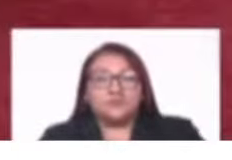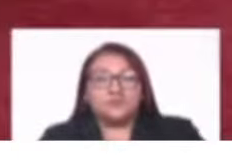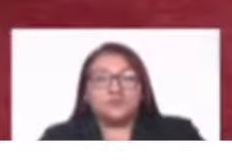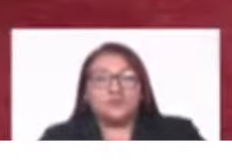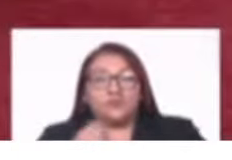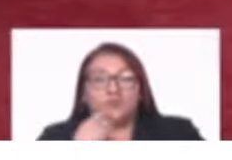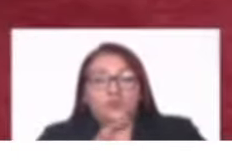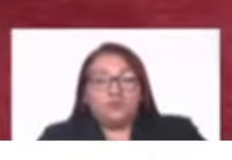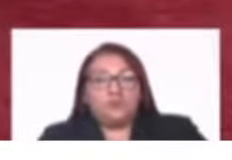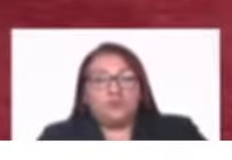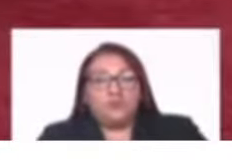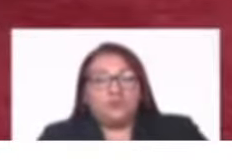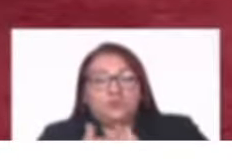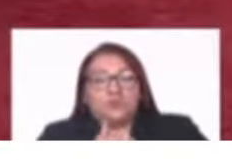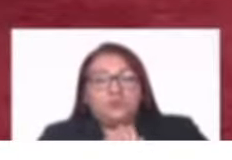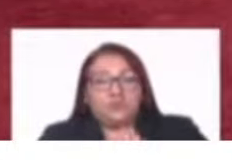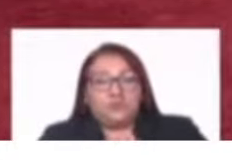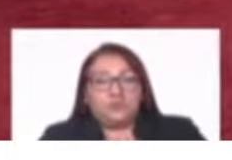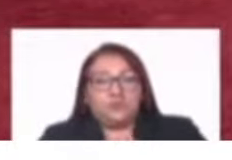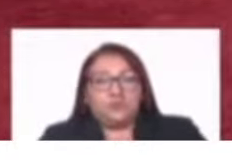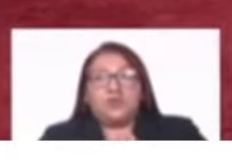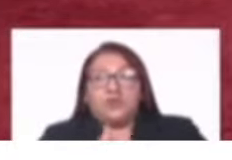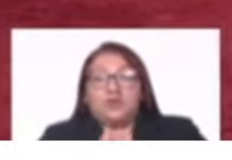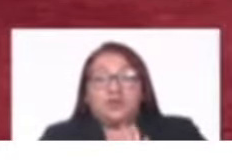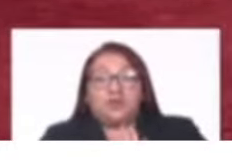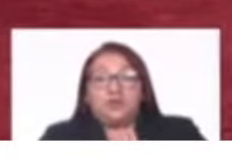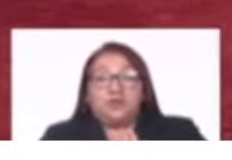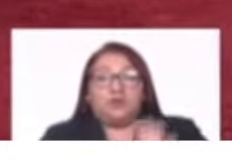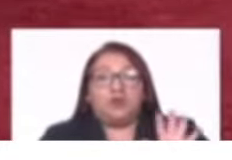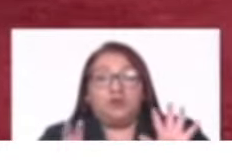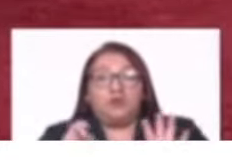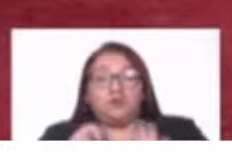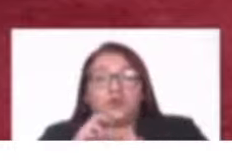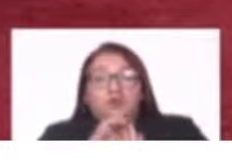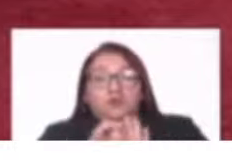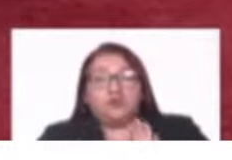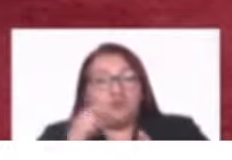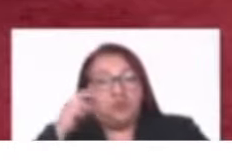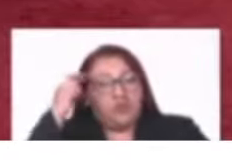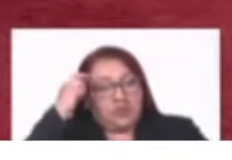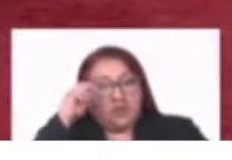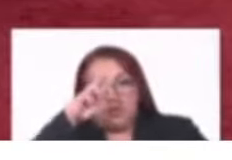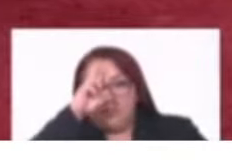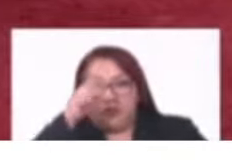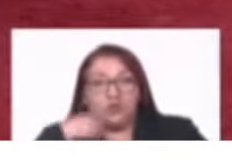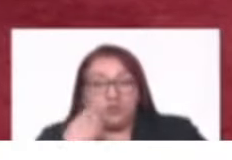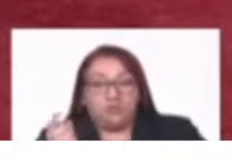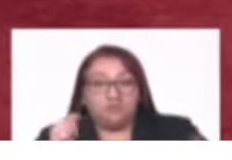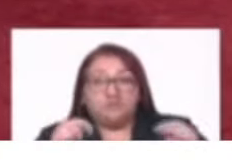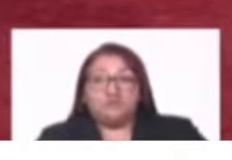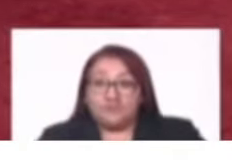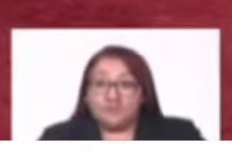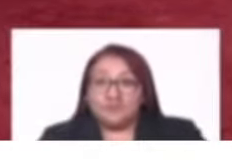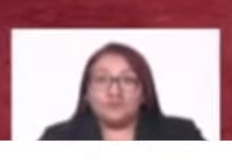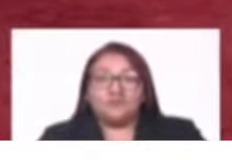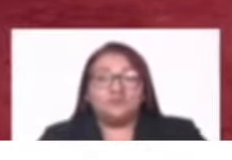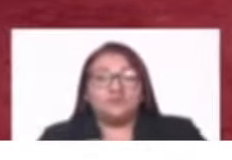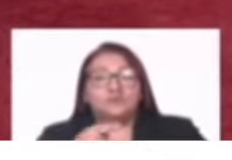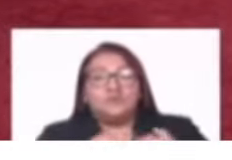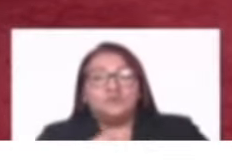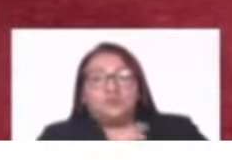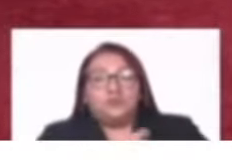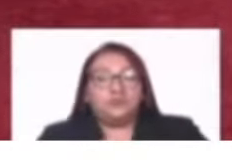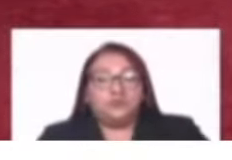cumplimiento del artículo 80 de la Constitución Política del Perú, me presento en representación del gobierno